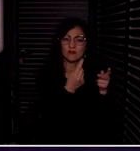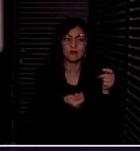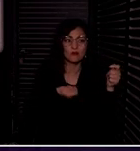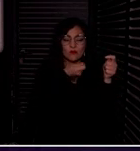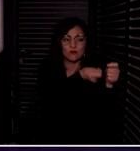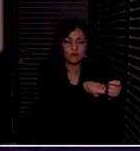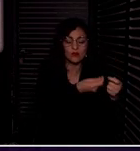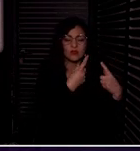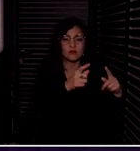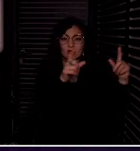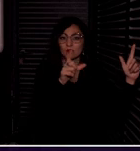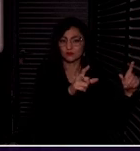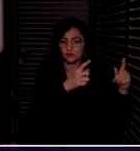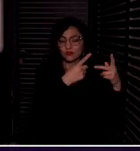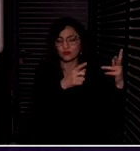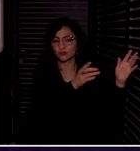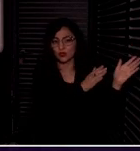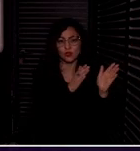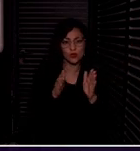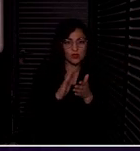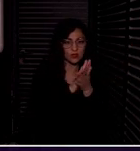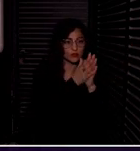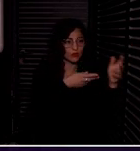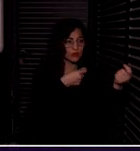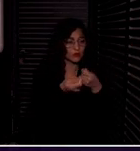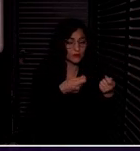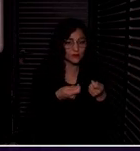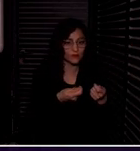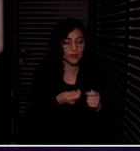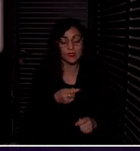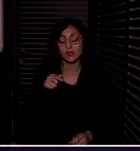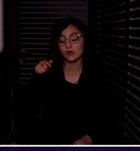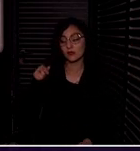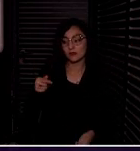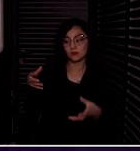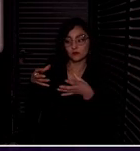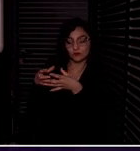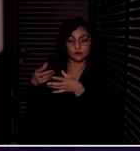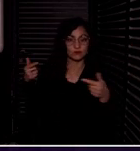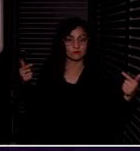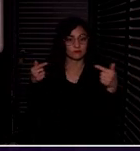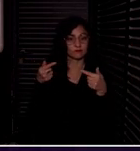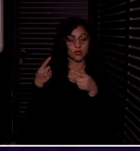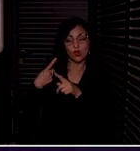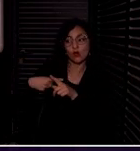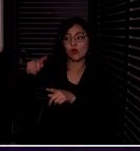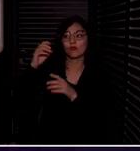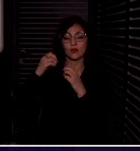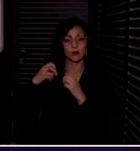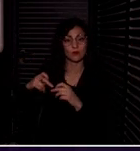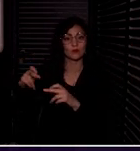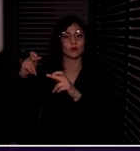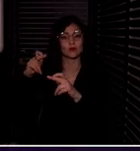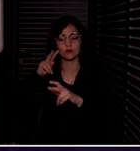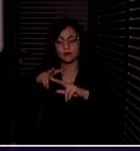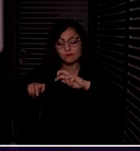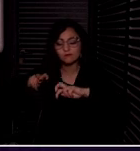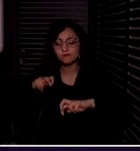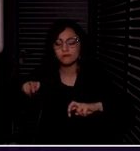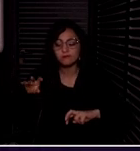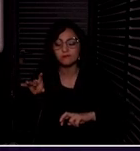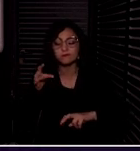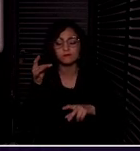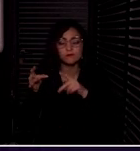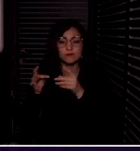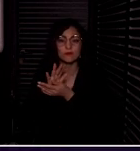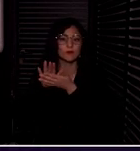de dispositivos y de ordenación del mercado, frente a otras posibilidades que se están explorando, por ejemplo,